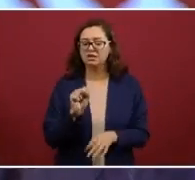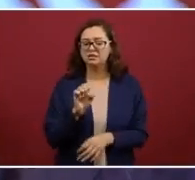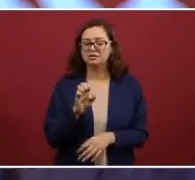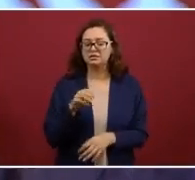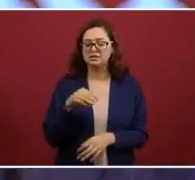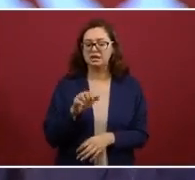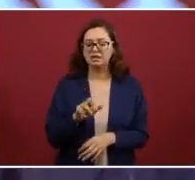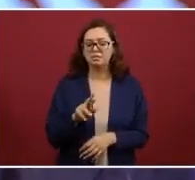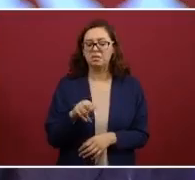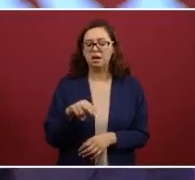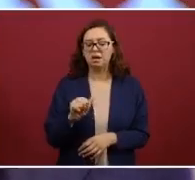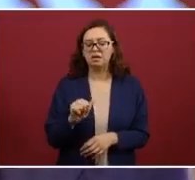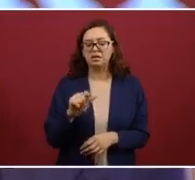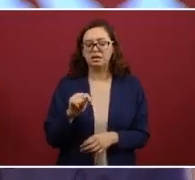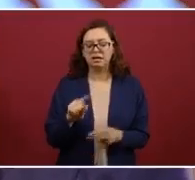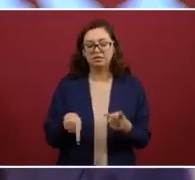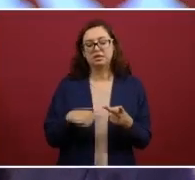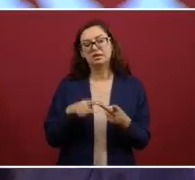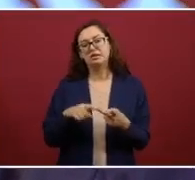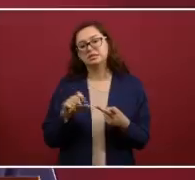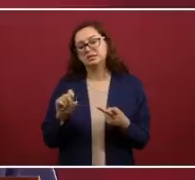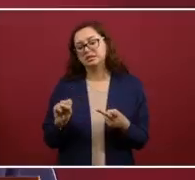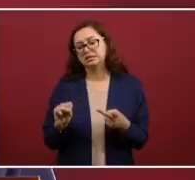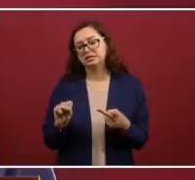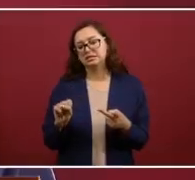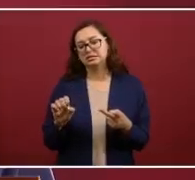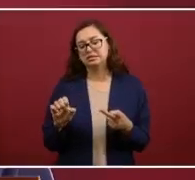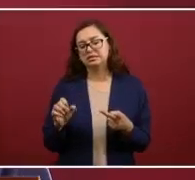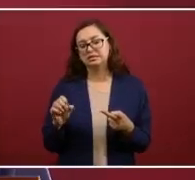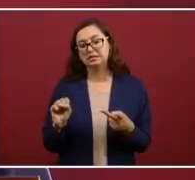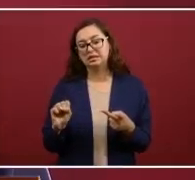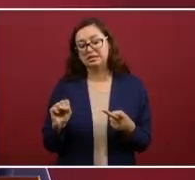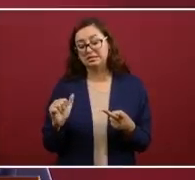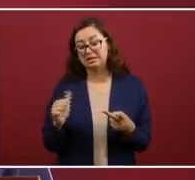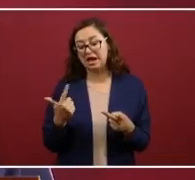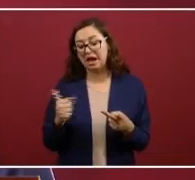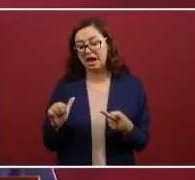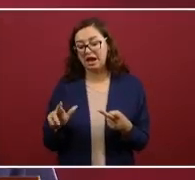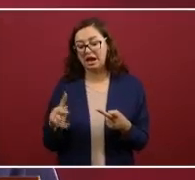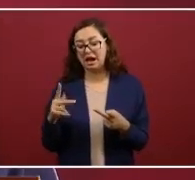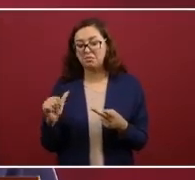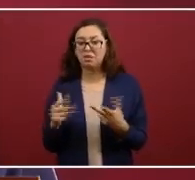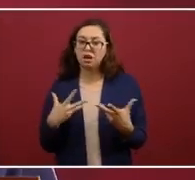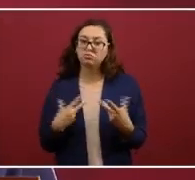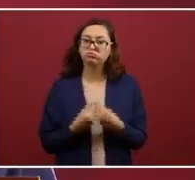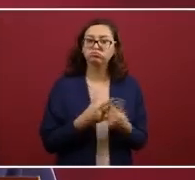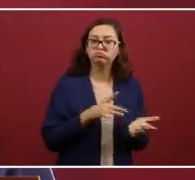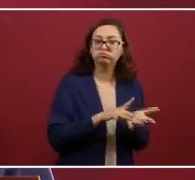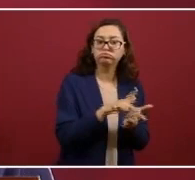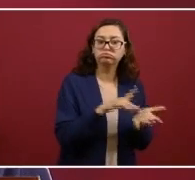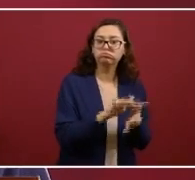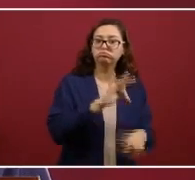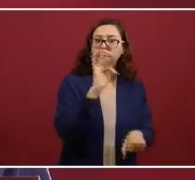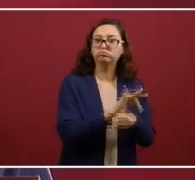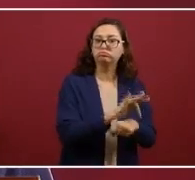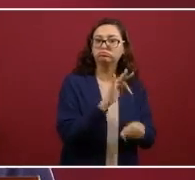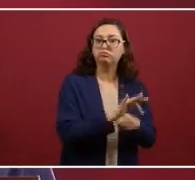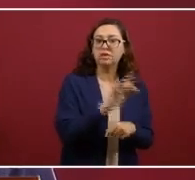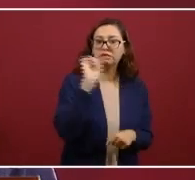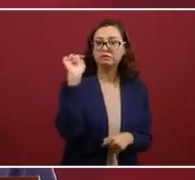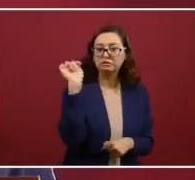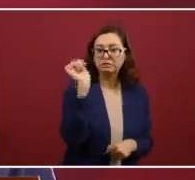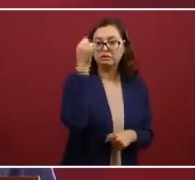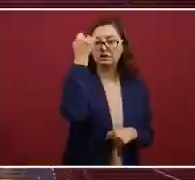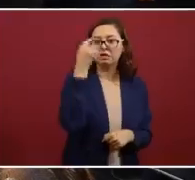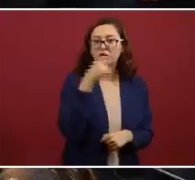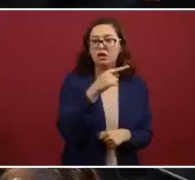con la Zagarpa, hoy la SADER, se pusieron del lado de las empresas biotecnológicas en los tribunales para detener la